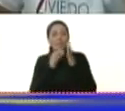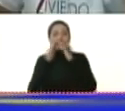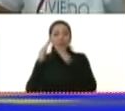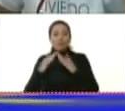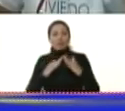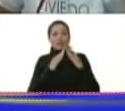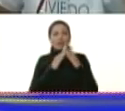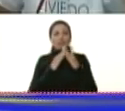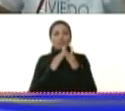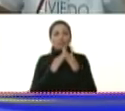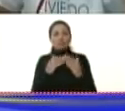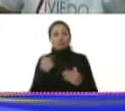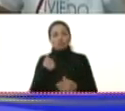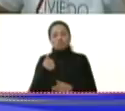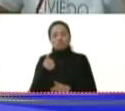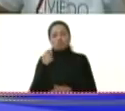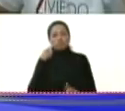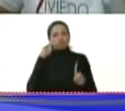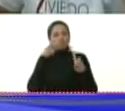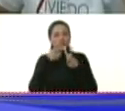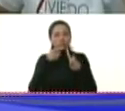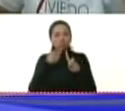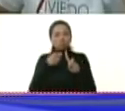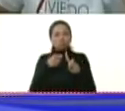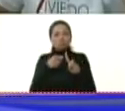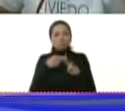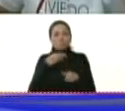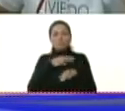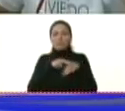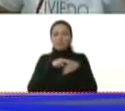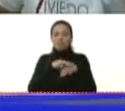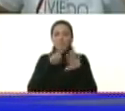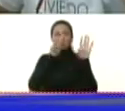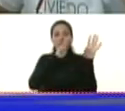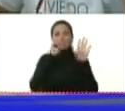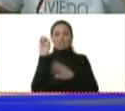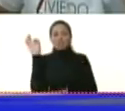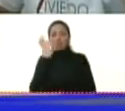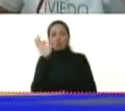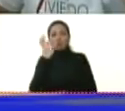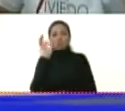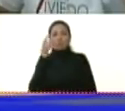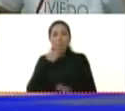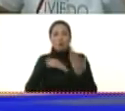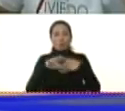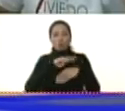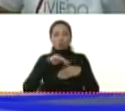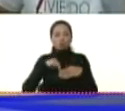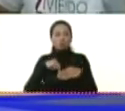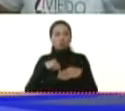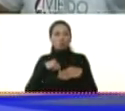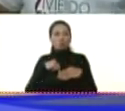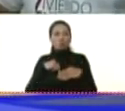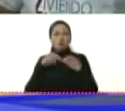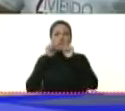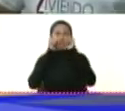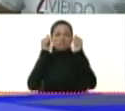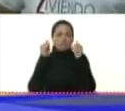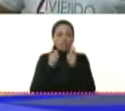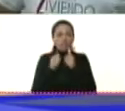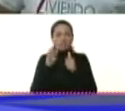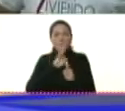construir, yo fijaría una meta, el de Maro. 70% vamos a construirla en sistema